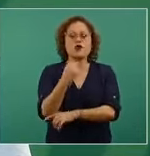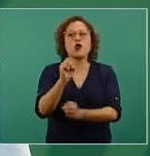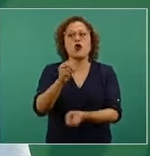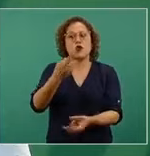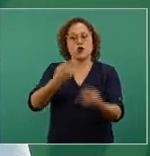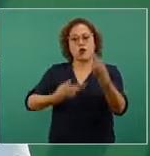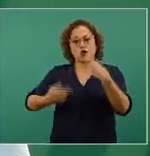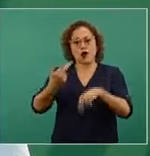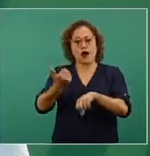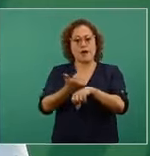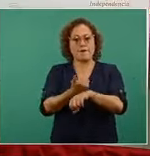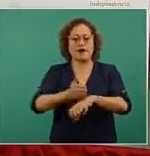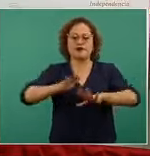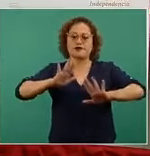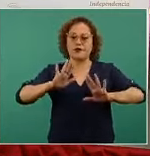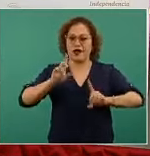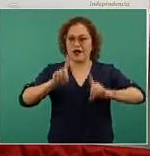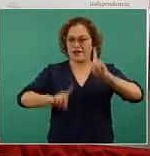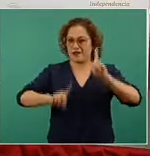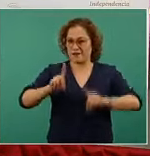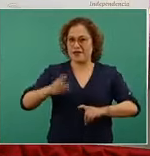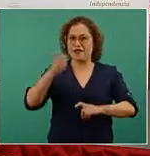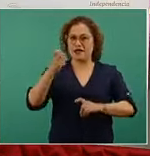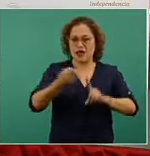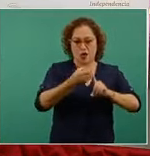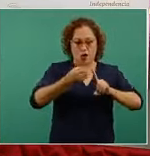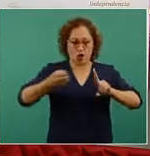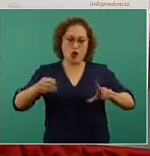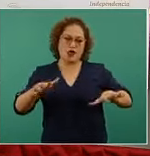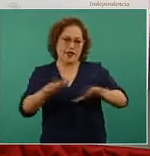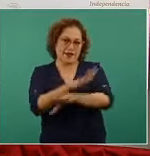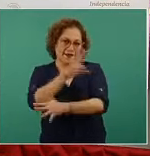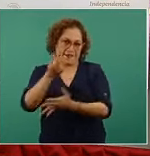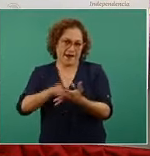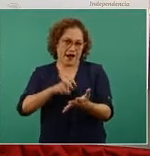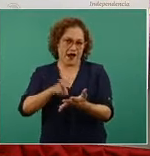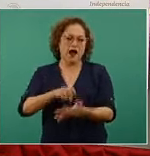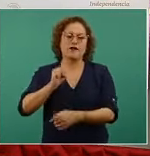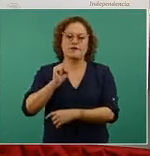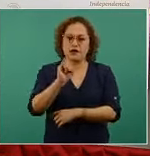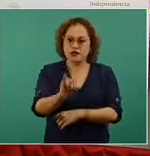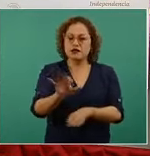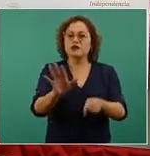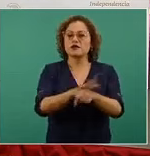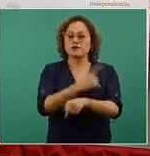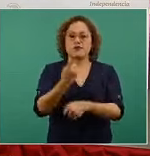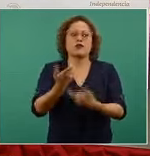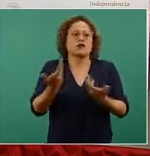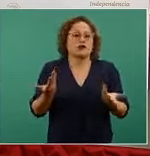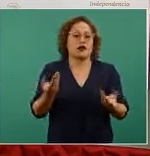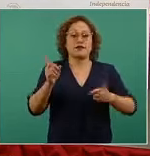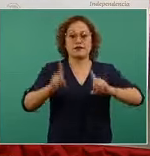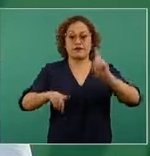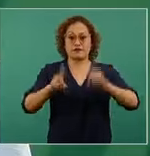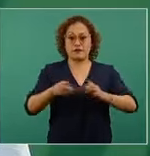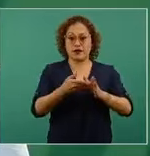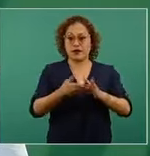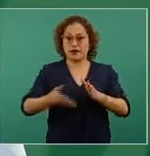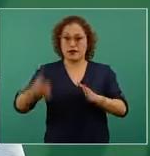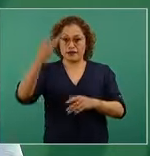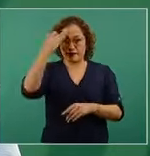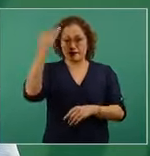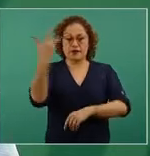también un área como que se moviera en la estrategia sobre todo por los periodos que se necesitan para realizarla